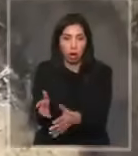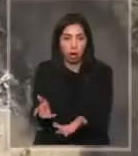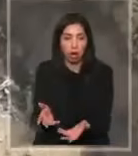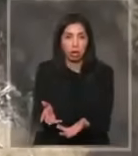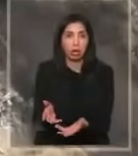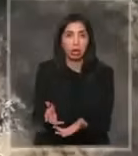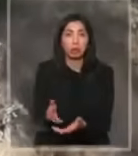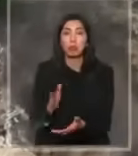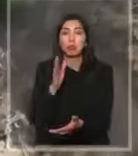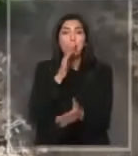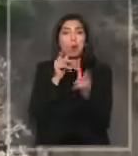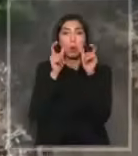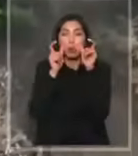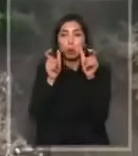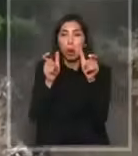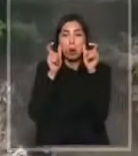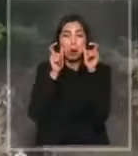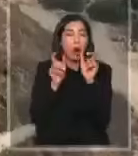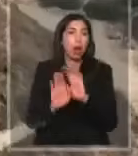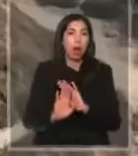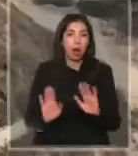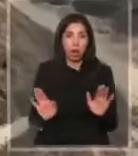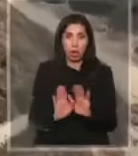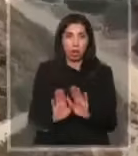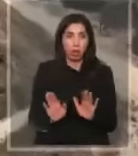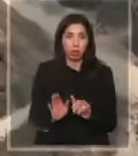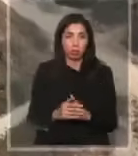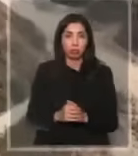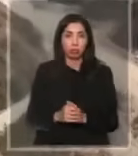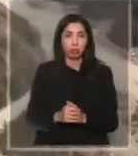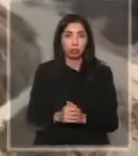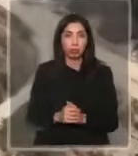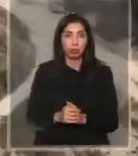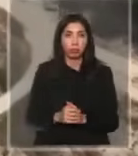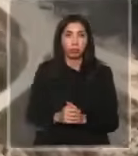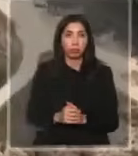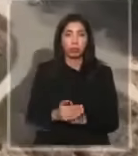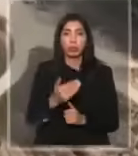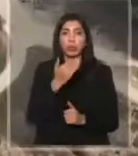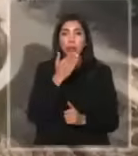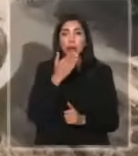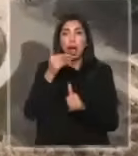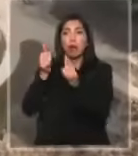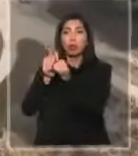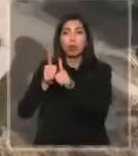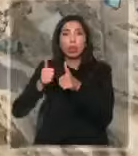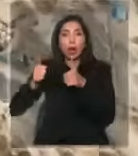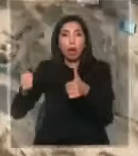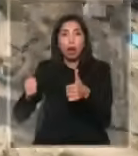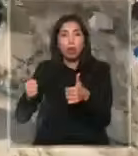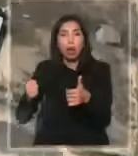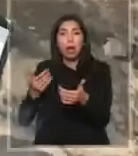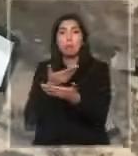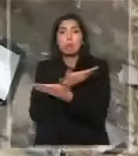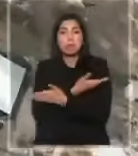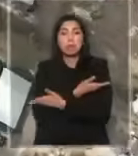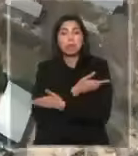y sancionar pongan límites, sin que exista una clara intención por parte de las autoridades de